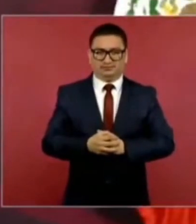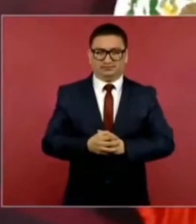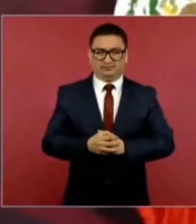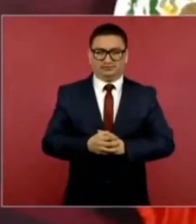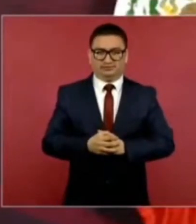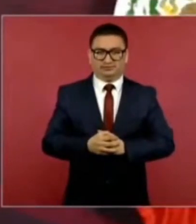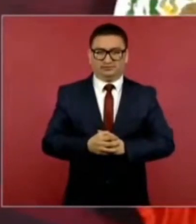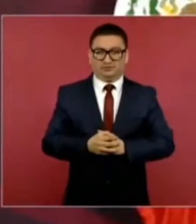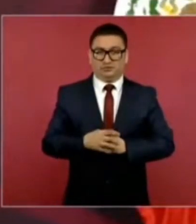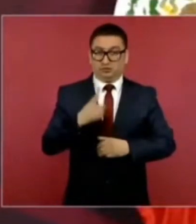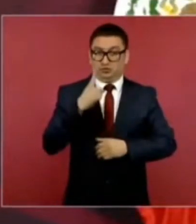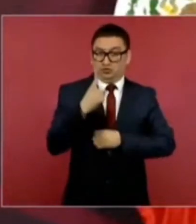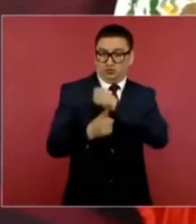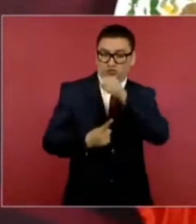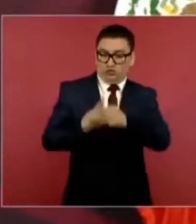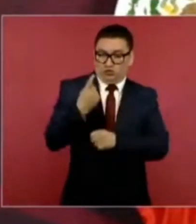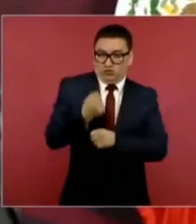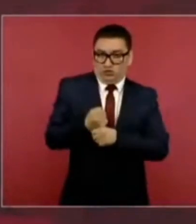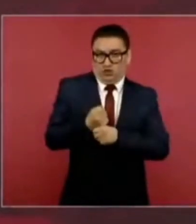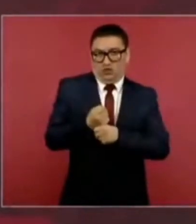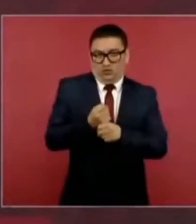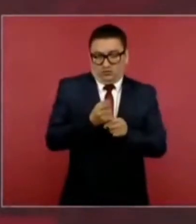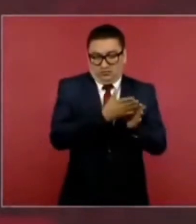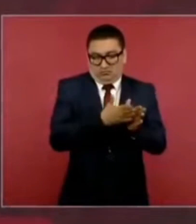Es un año de financiamiento.